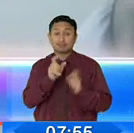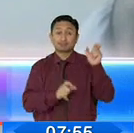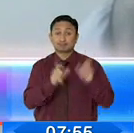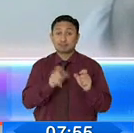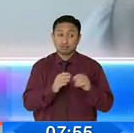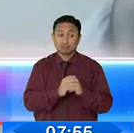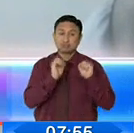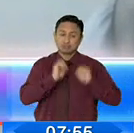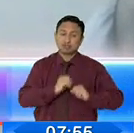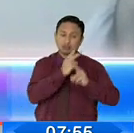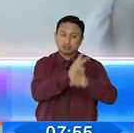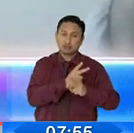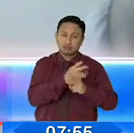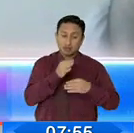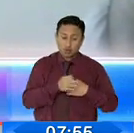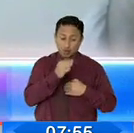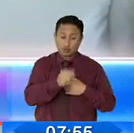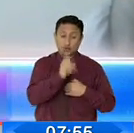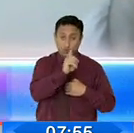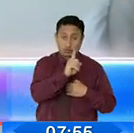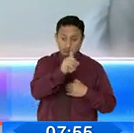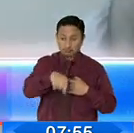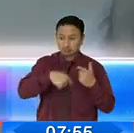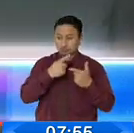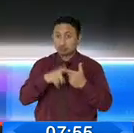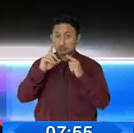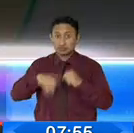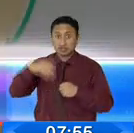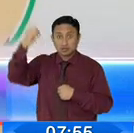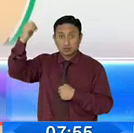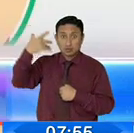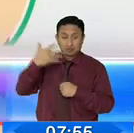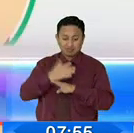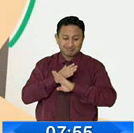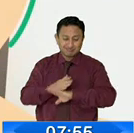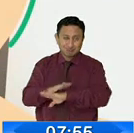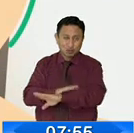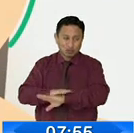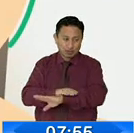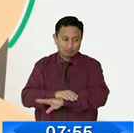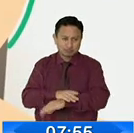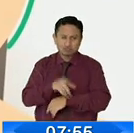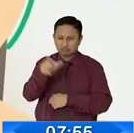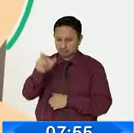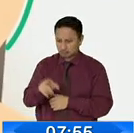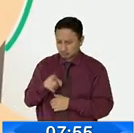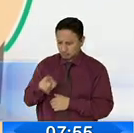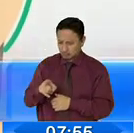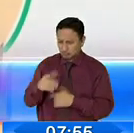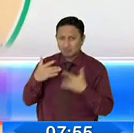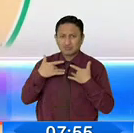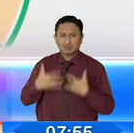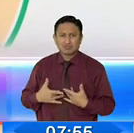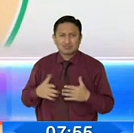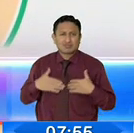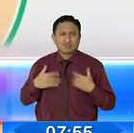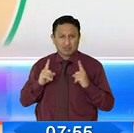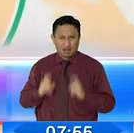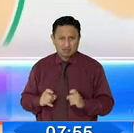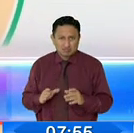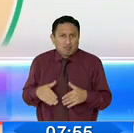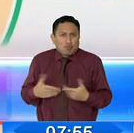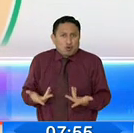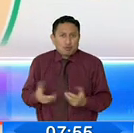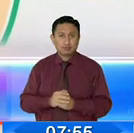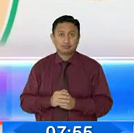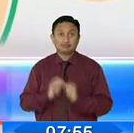que protegerse del COVID, pero también protegerse del cáncer de piel. ¿Cómo detectar que una persona pueda presentar o no cáncer de piel?